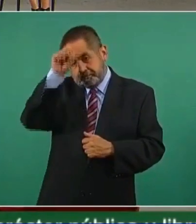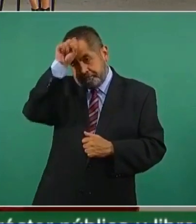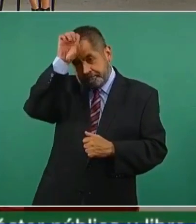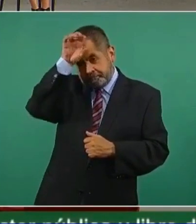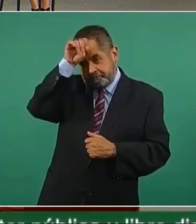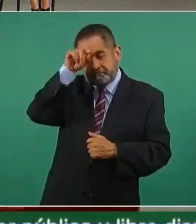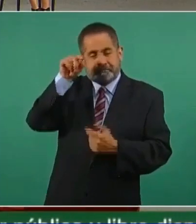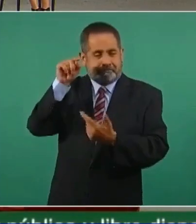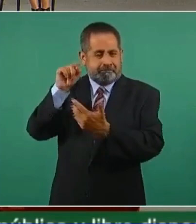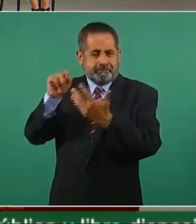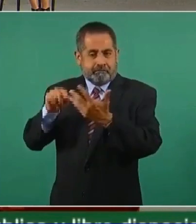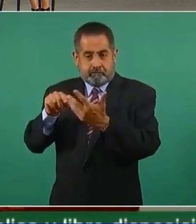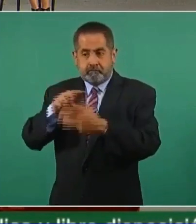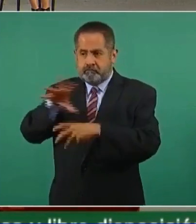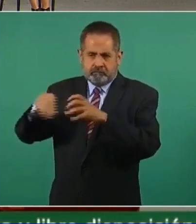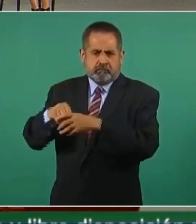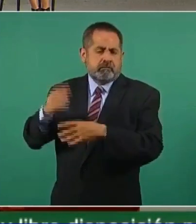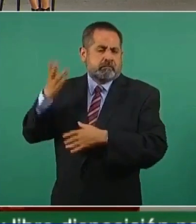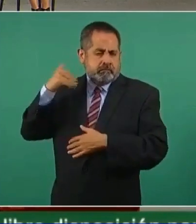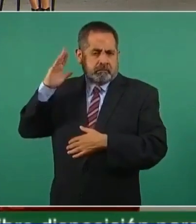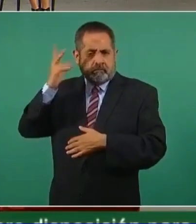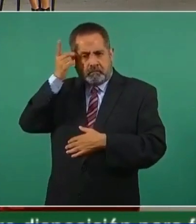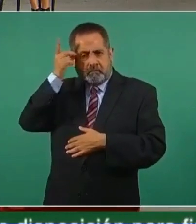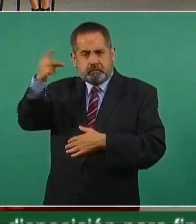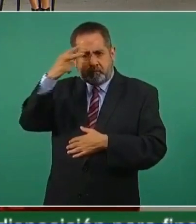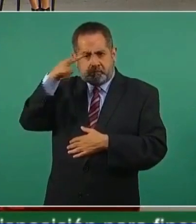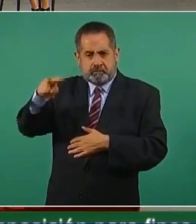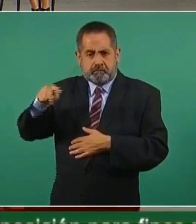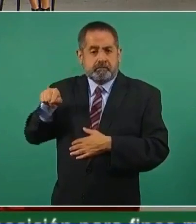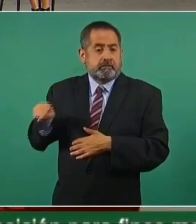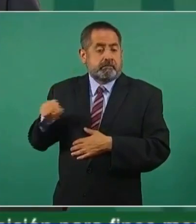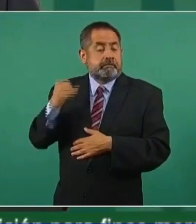minas, todo eso se tenía.